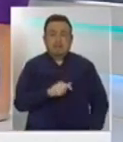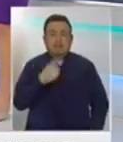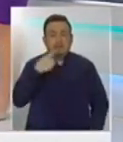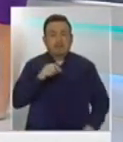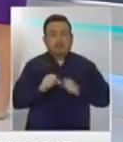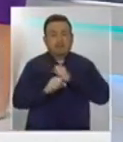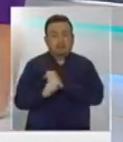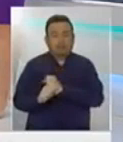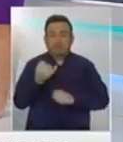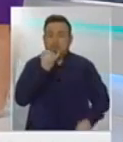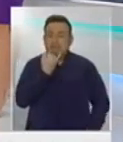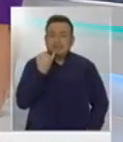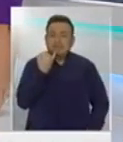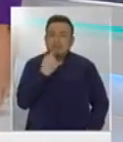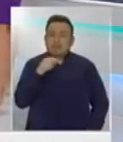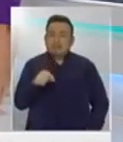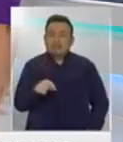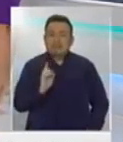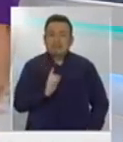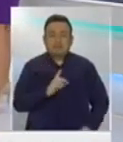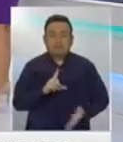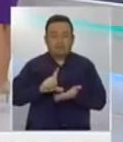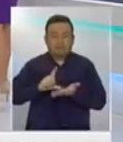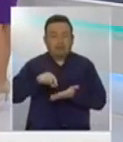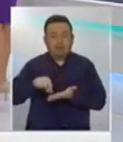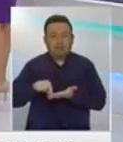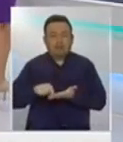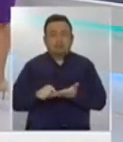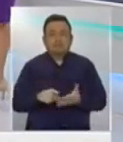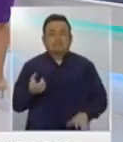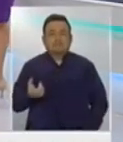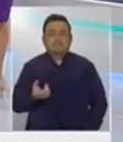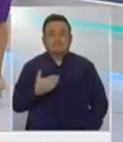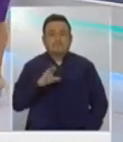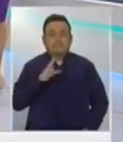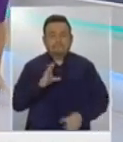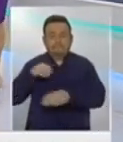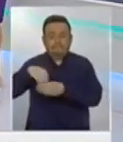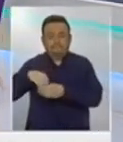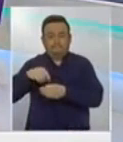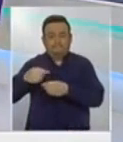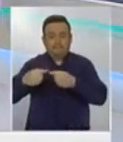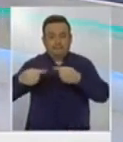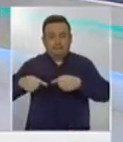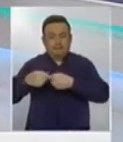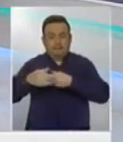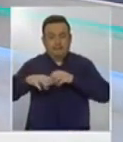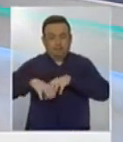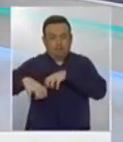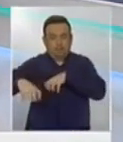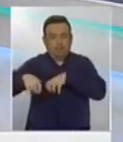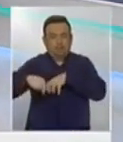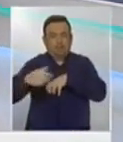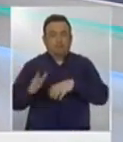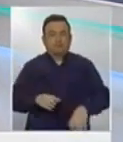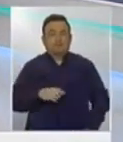atentar contra Israel, evidentemente Hezbollah también tiene un tema interno con la división de los dos grandes grupos y